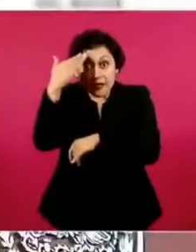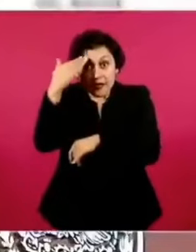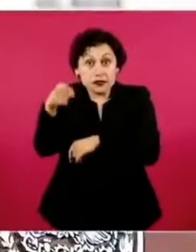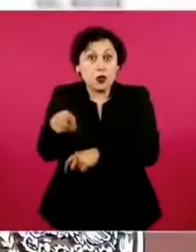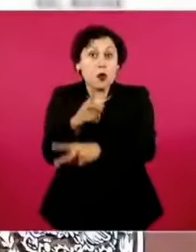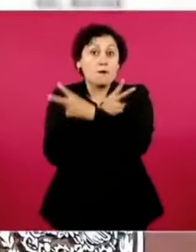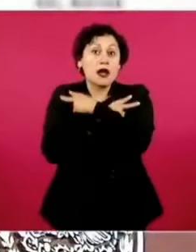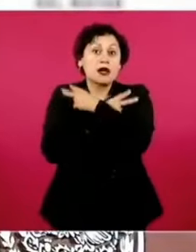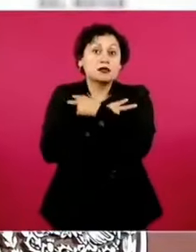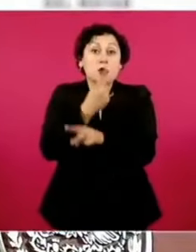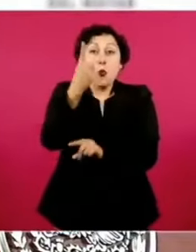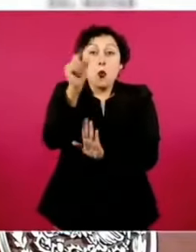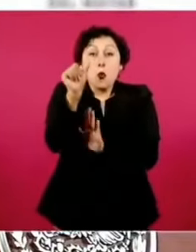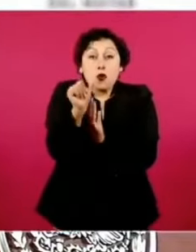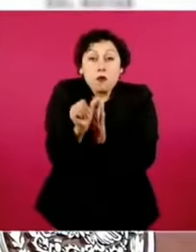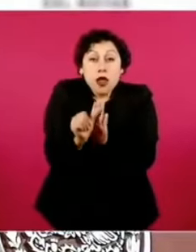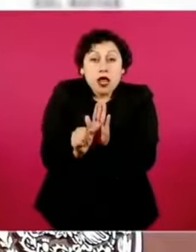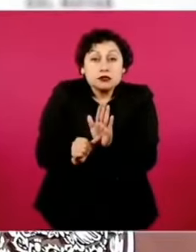Un mes.